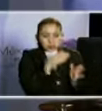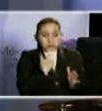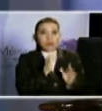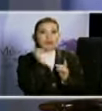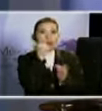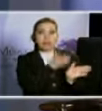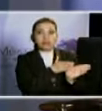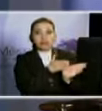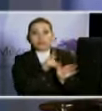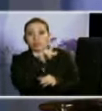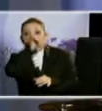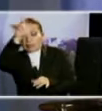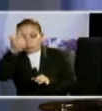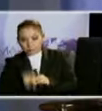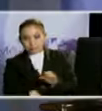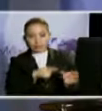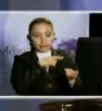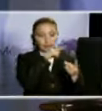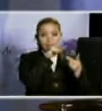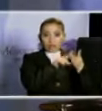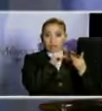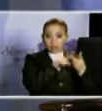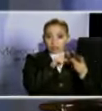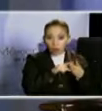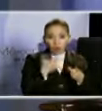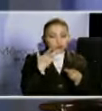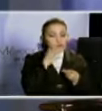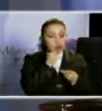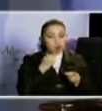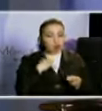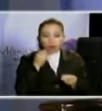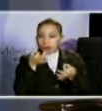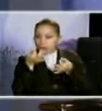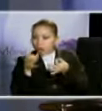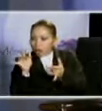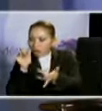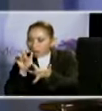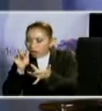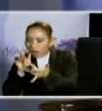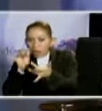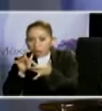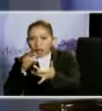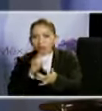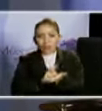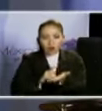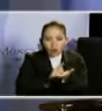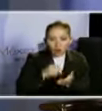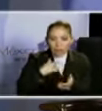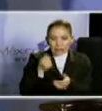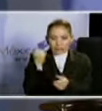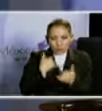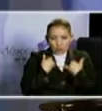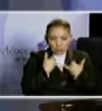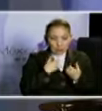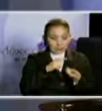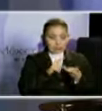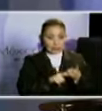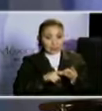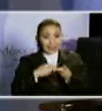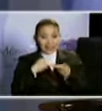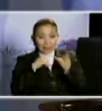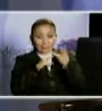posible. Dos, el que no tengan acceso a estas drogas a temprana edad. Y tres, ya es un tema de